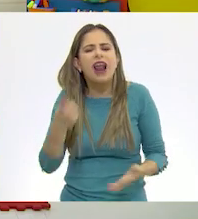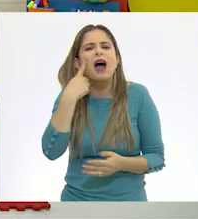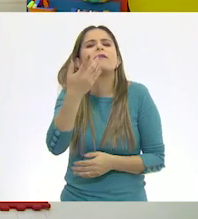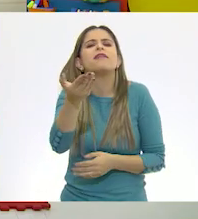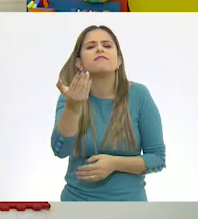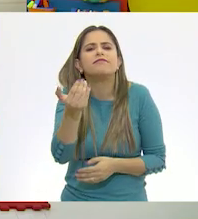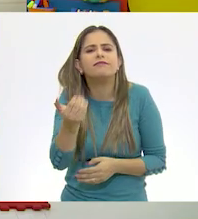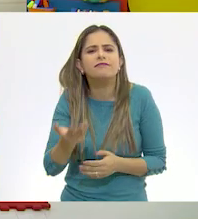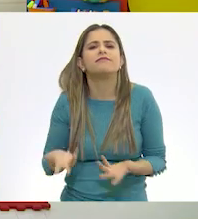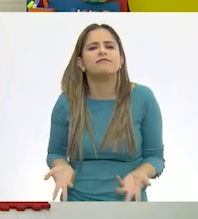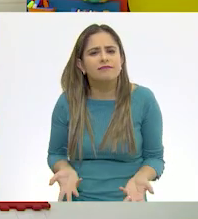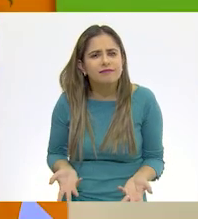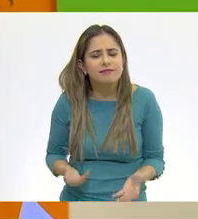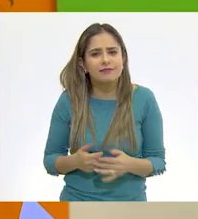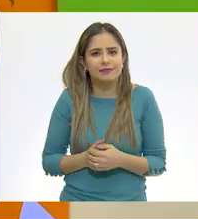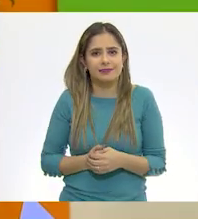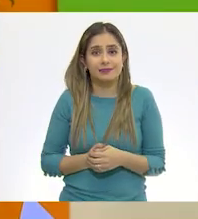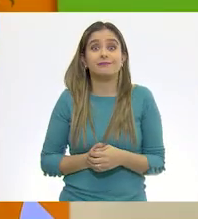¿Con qué?